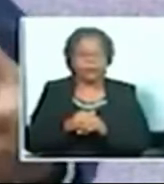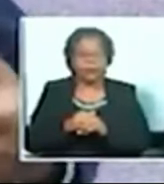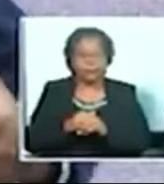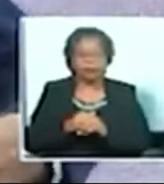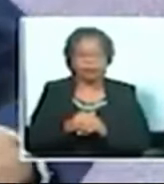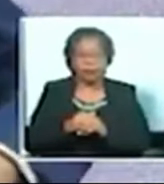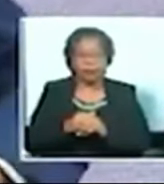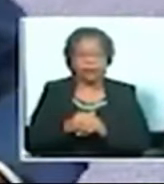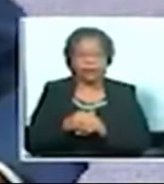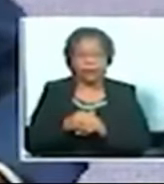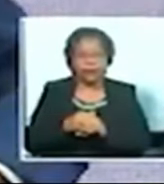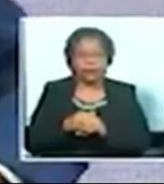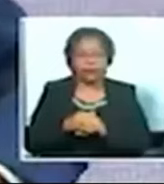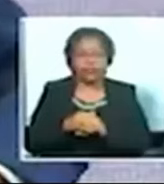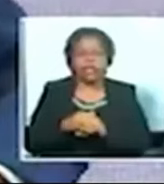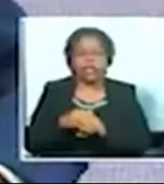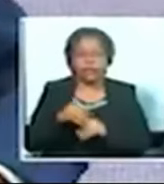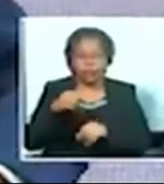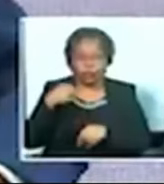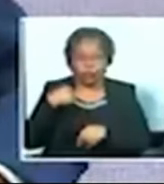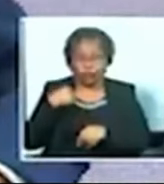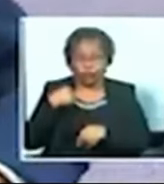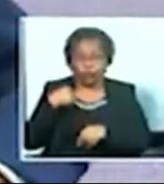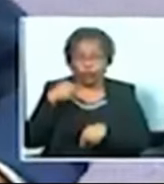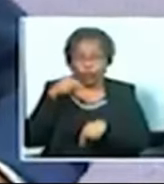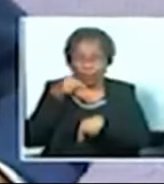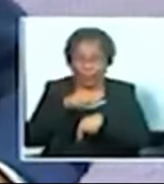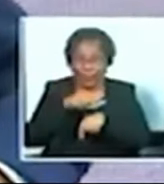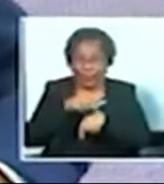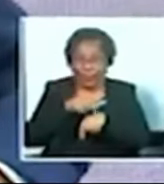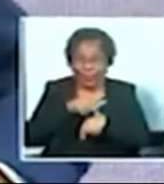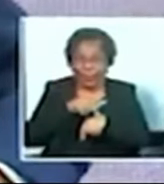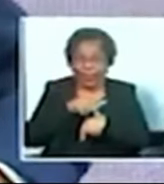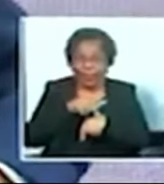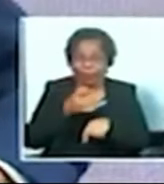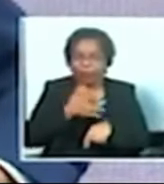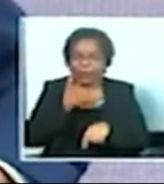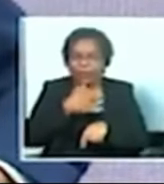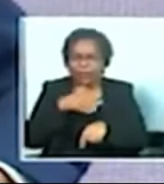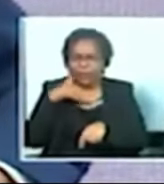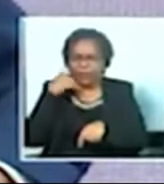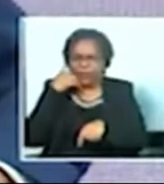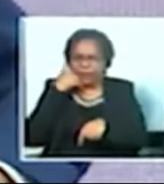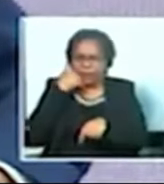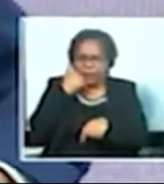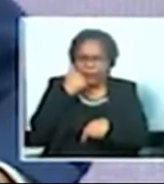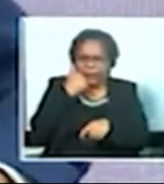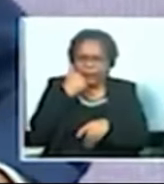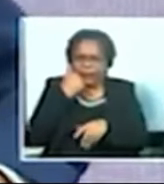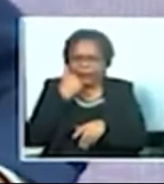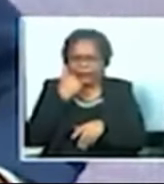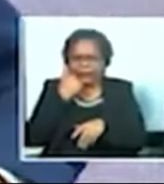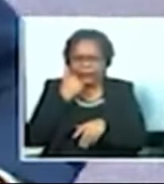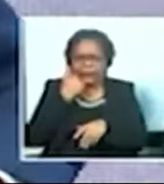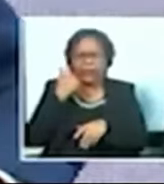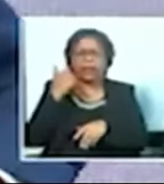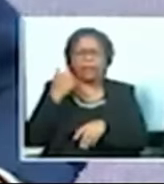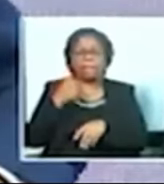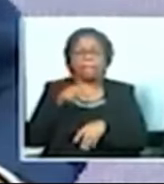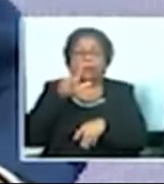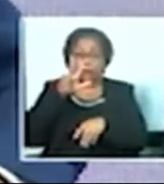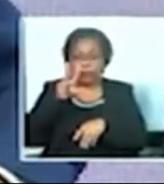4.300 iniciativas, de las cuales 1.500 fueron tomadas en consideración y que se aprobaron